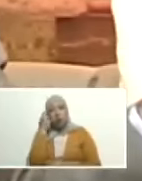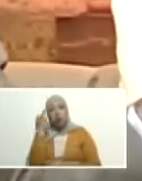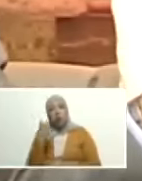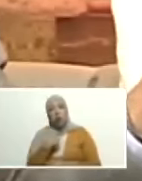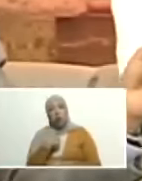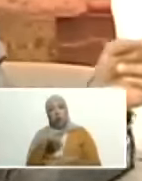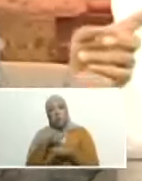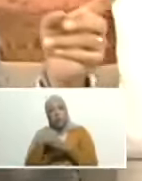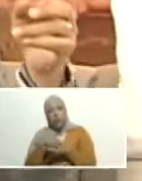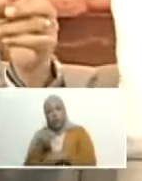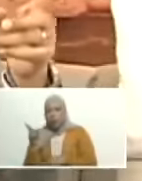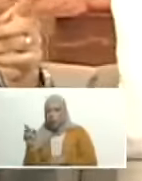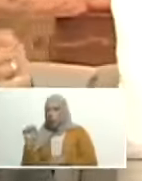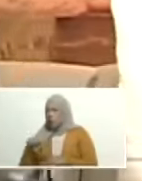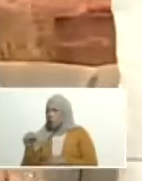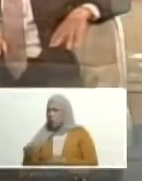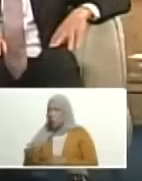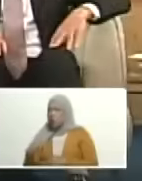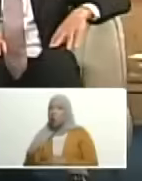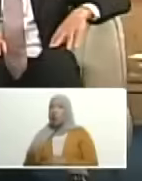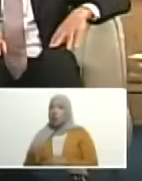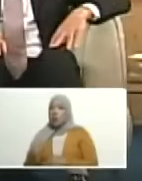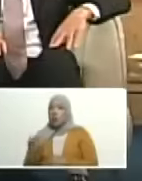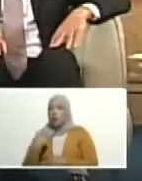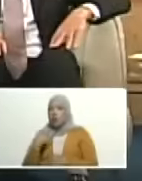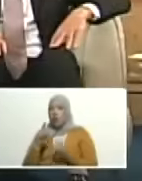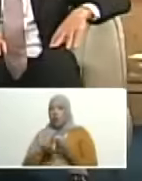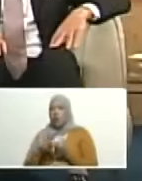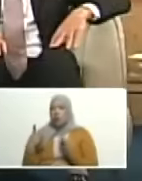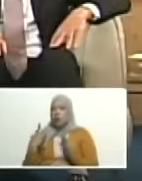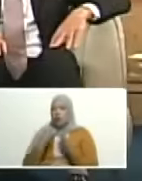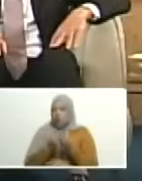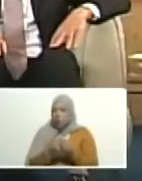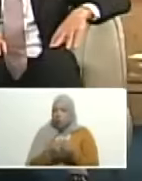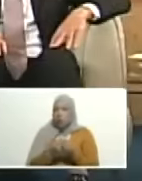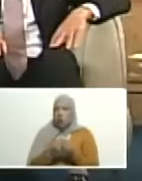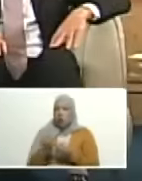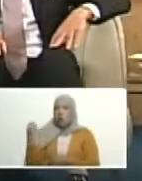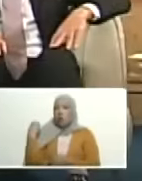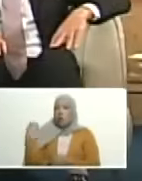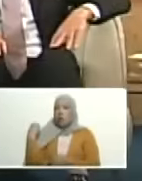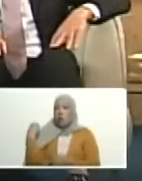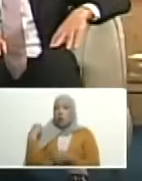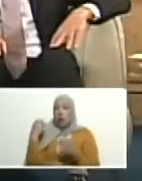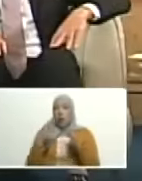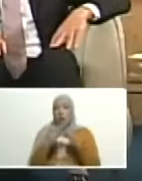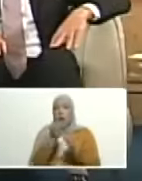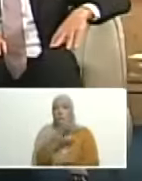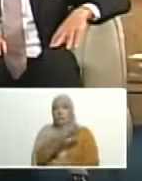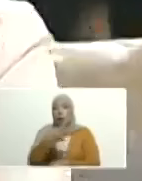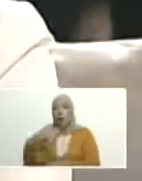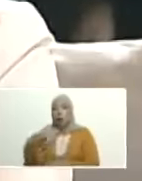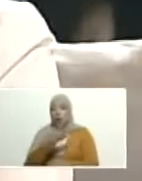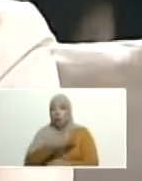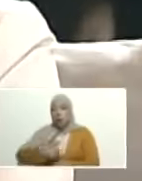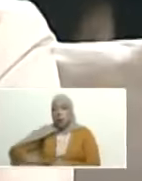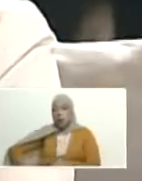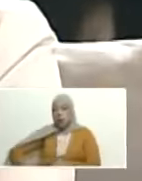ministro. Y estaba Silita también ahí. Nos llamaron de la Casa Blanca para una reunión con Donald Trump.